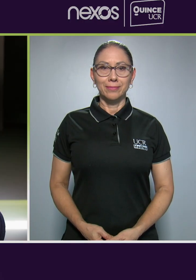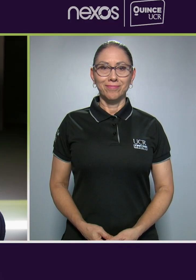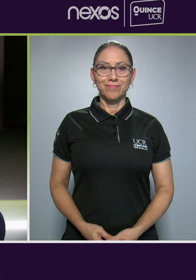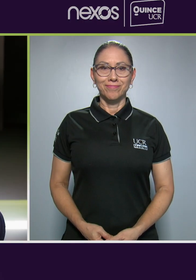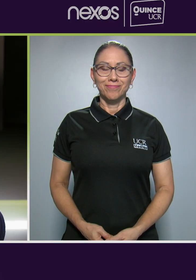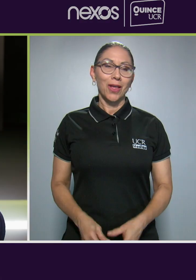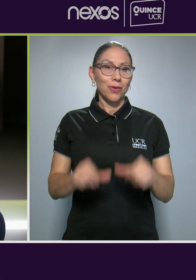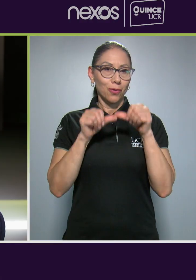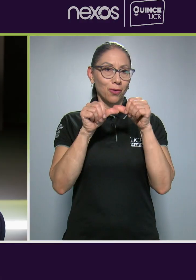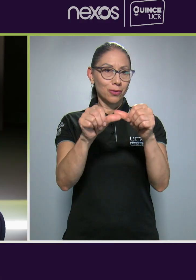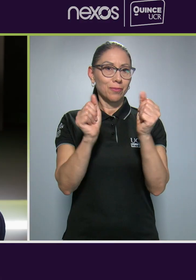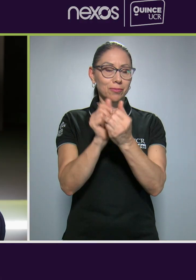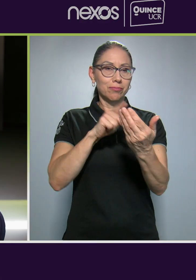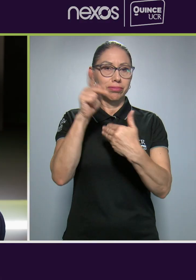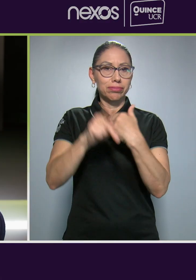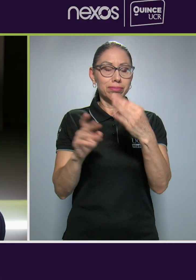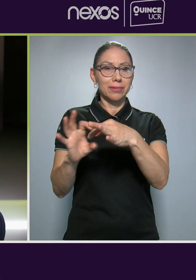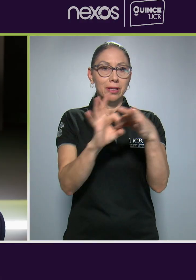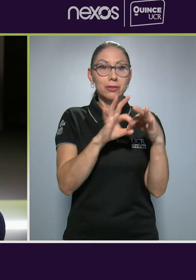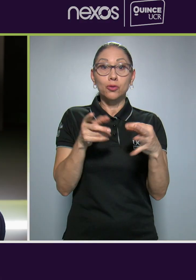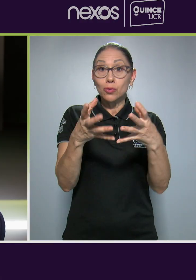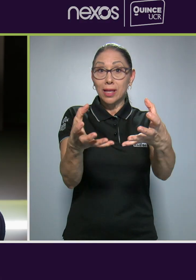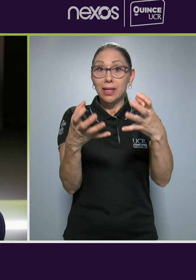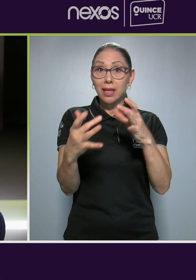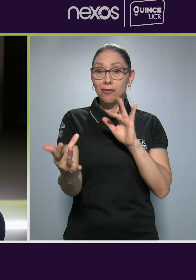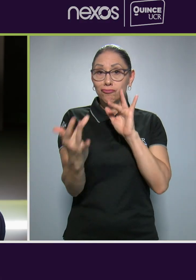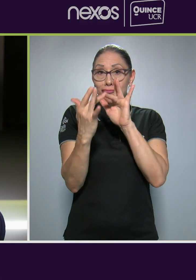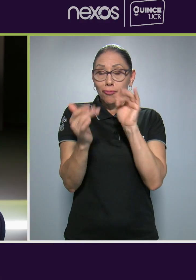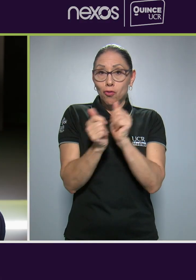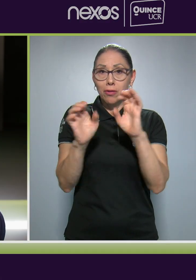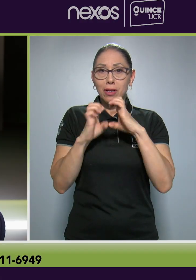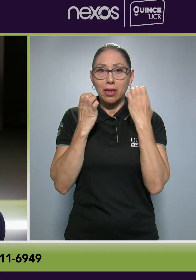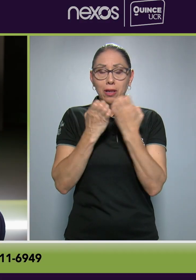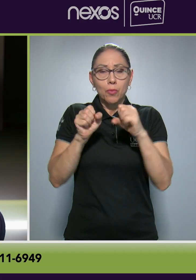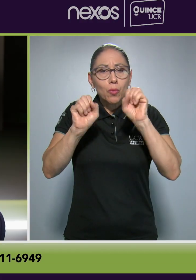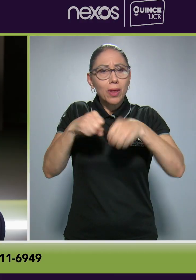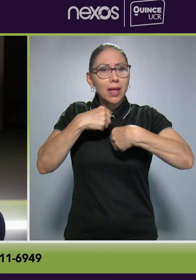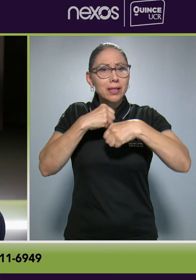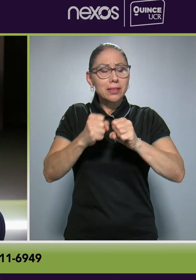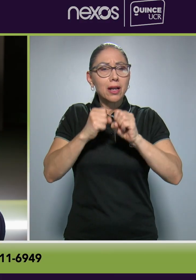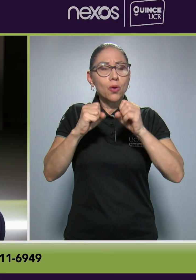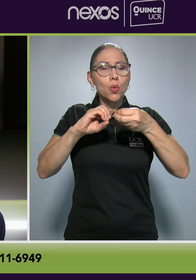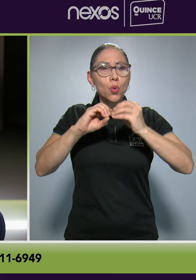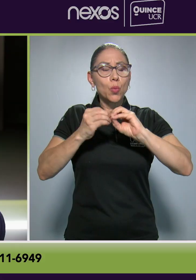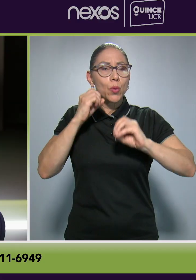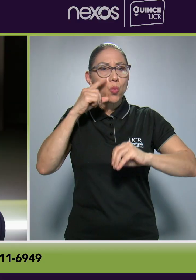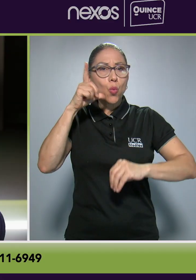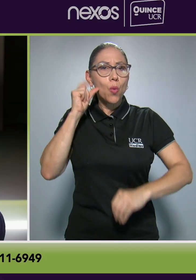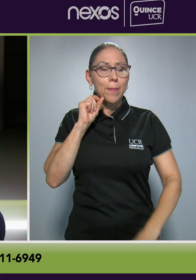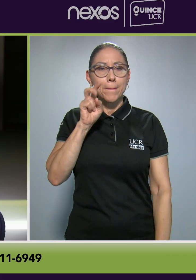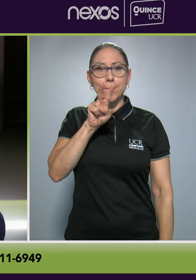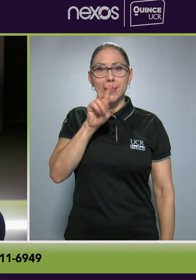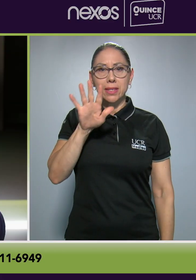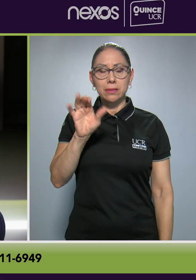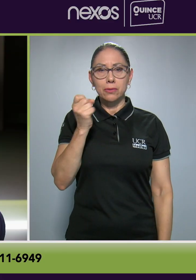Estamos de vuelta en Nexos. Si desea comunicarse con el equipo del programa, lo puede hacer mediante el número de WhatsApp